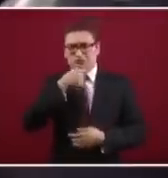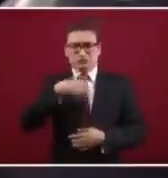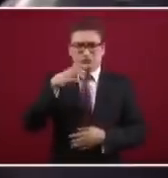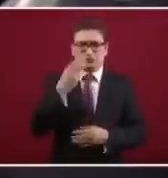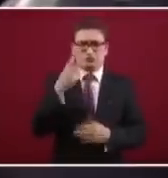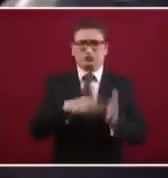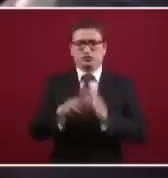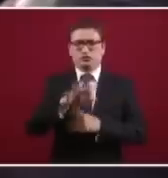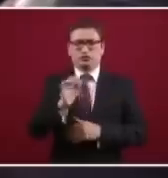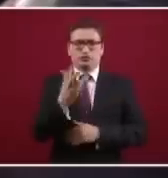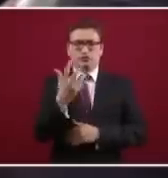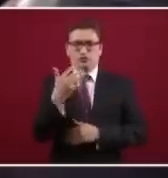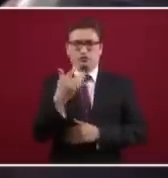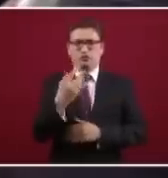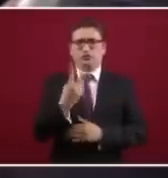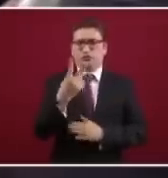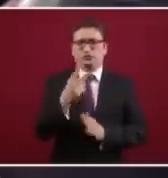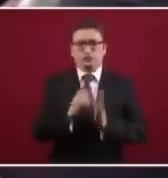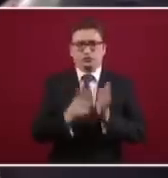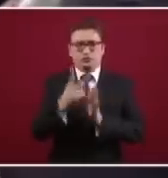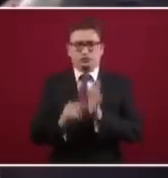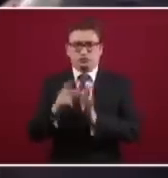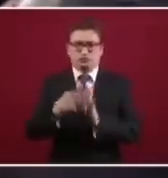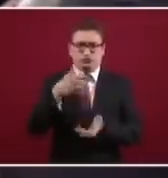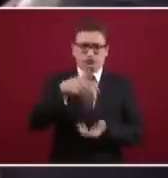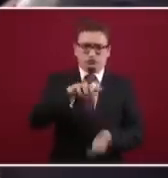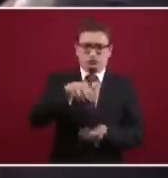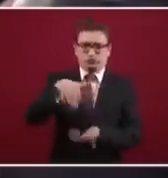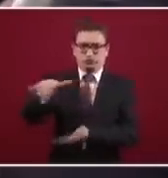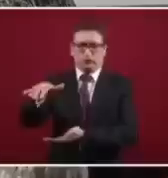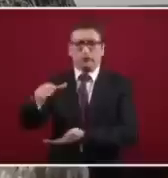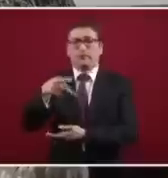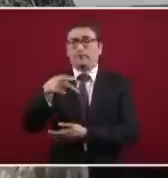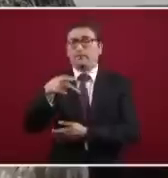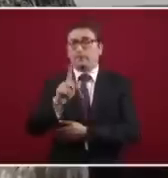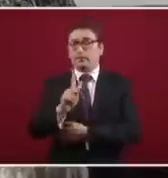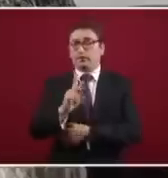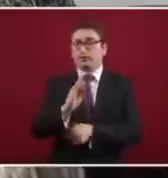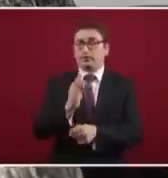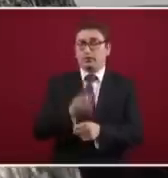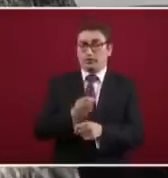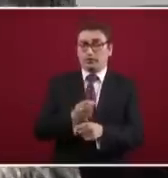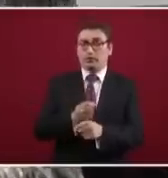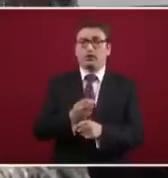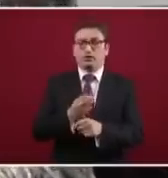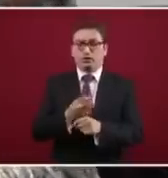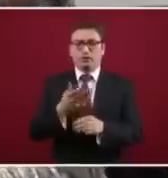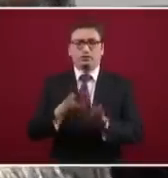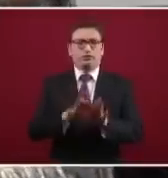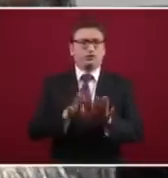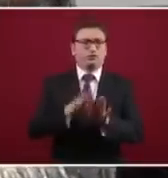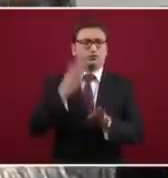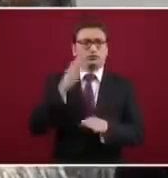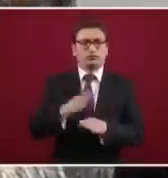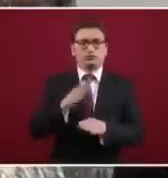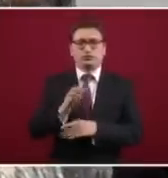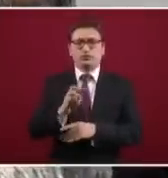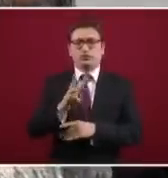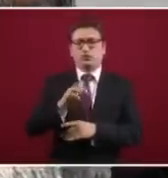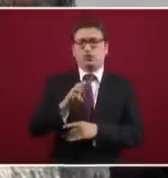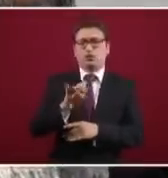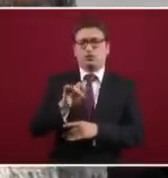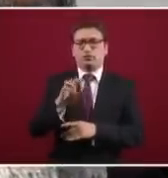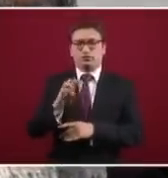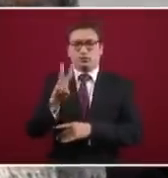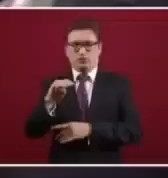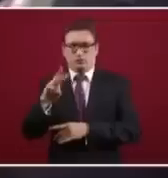2.550 pesos bimestralmente. Sin embargo, actualmente la transnacional Walmart y